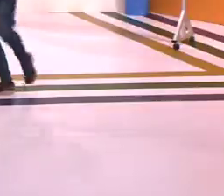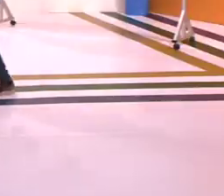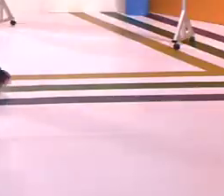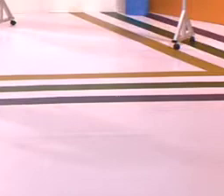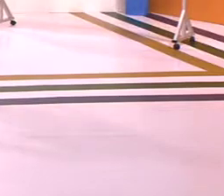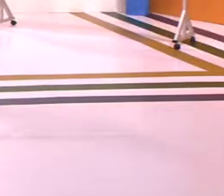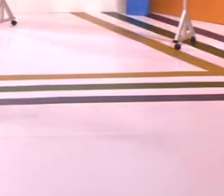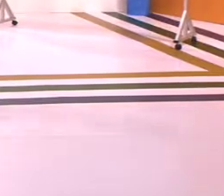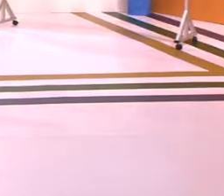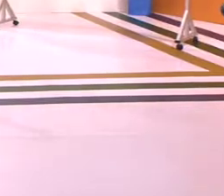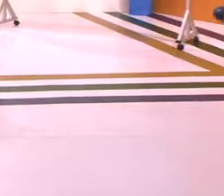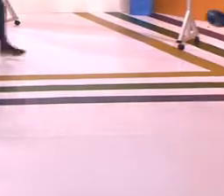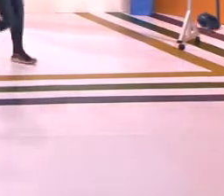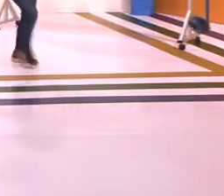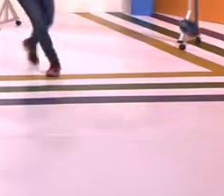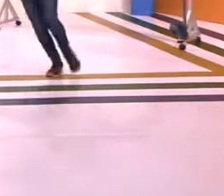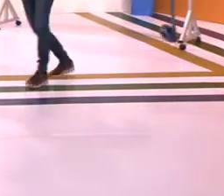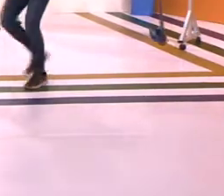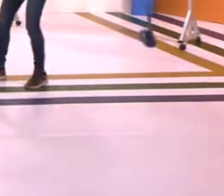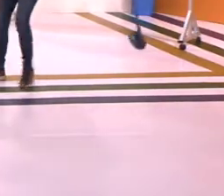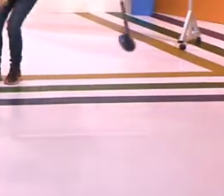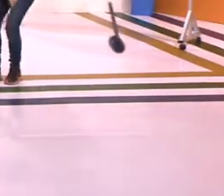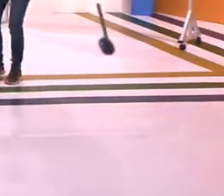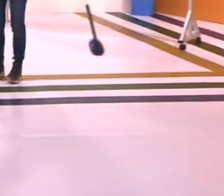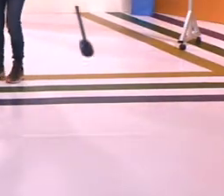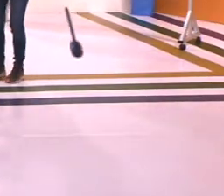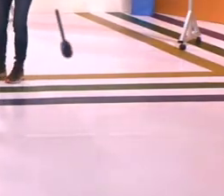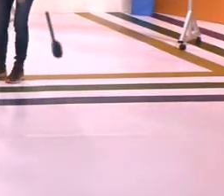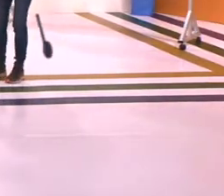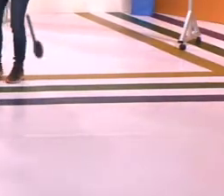¿Cómo va, maestro? Ay, no sé, me estoy haciendo.